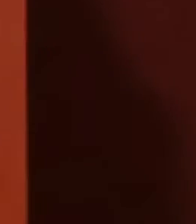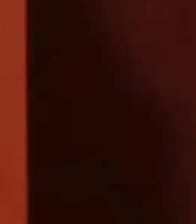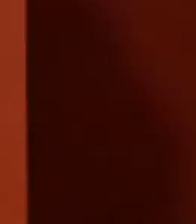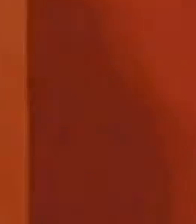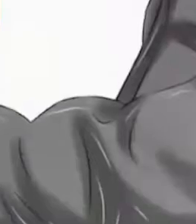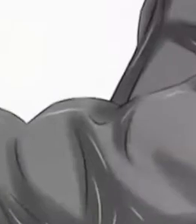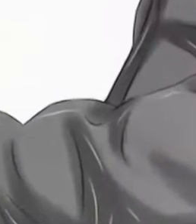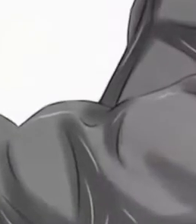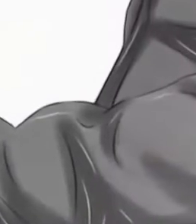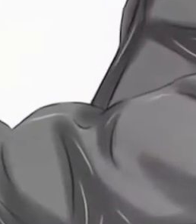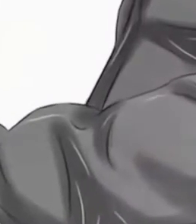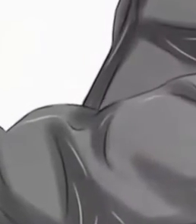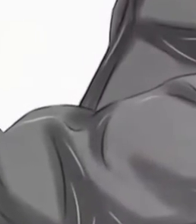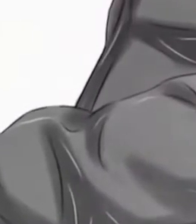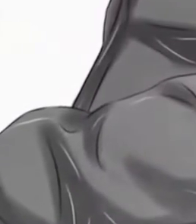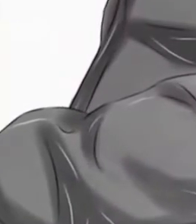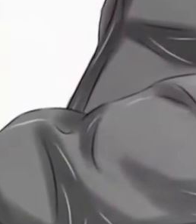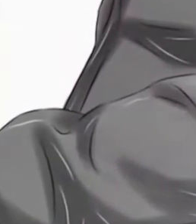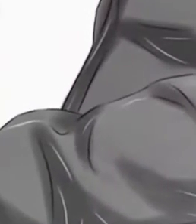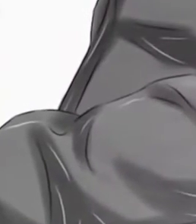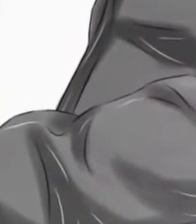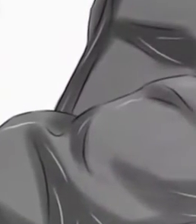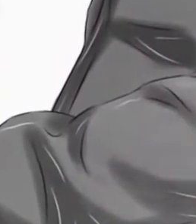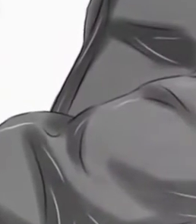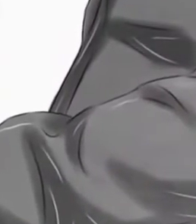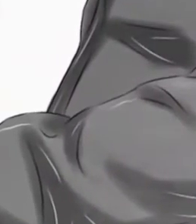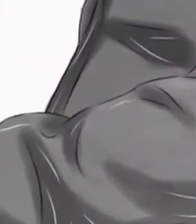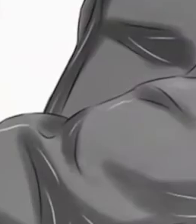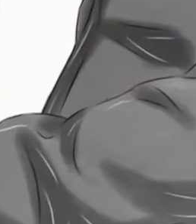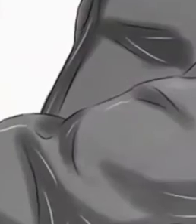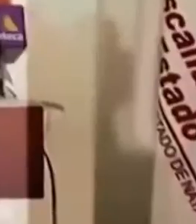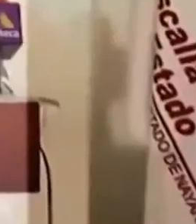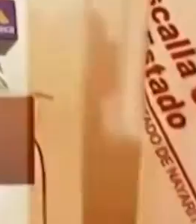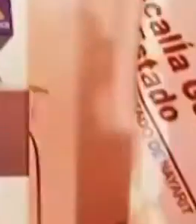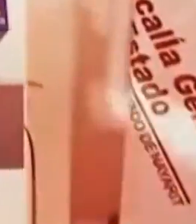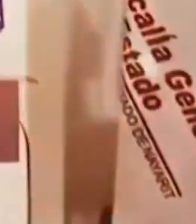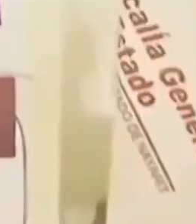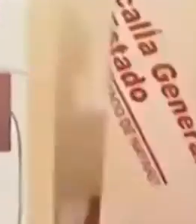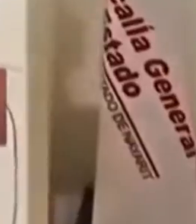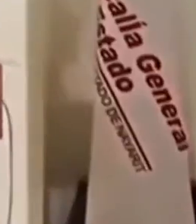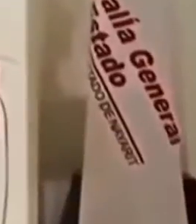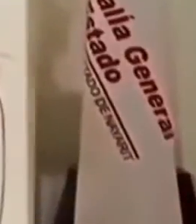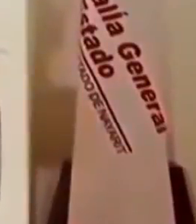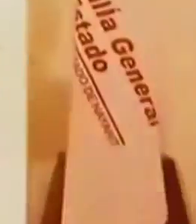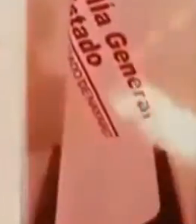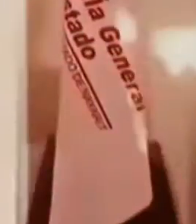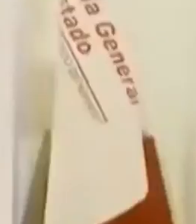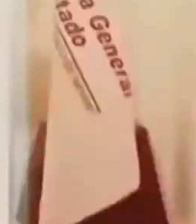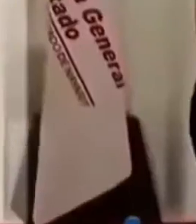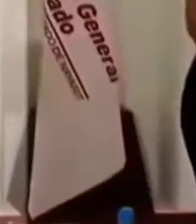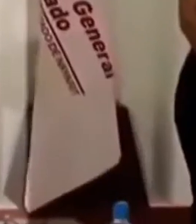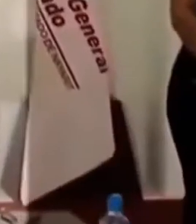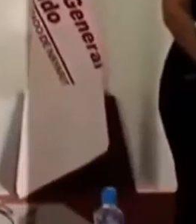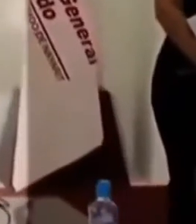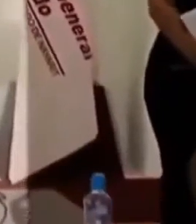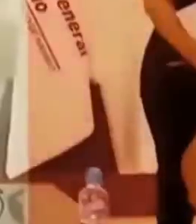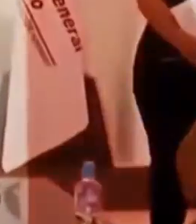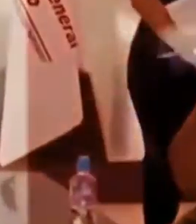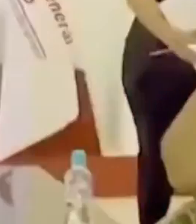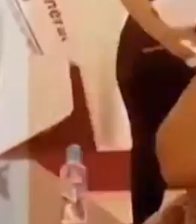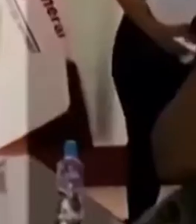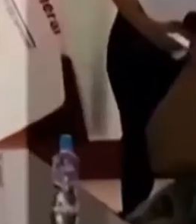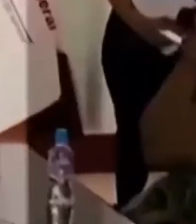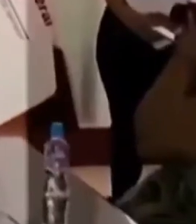fin de ofrecerle $10 millones para comprar la plaza de Nayarit. Sin embargo, no cambió de bando y siguió apoyando a los H, como